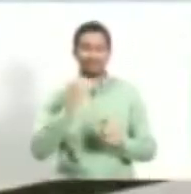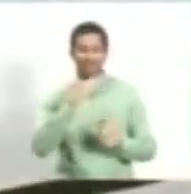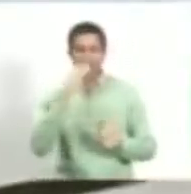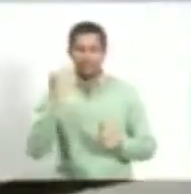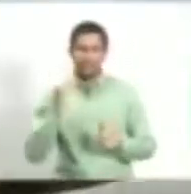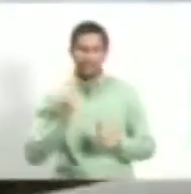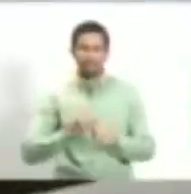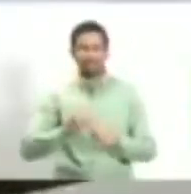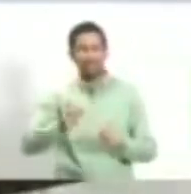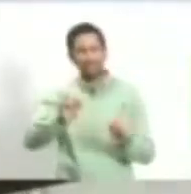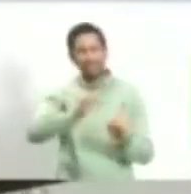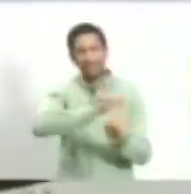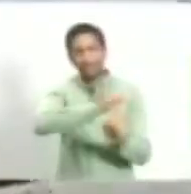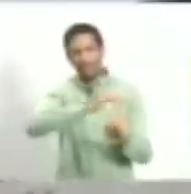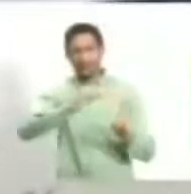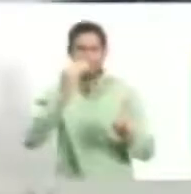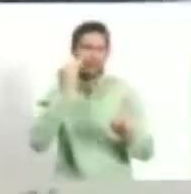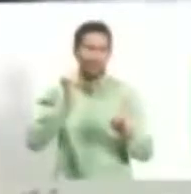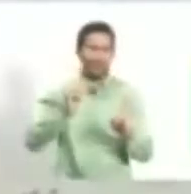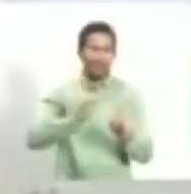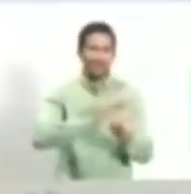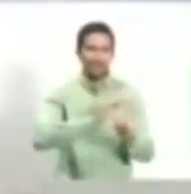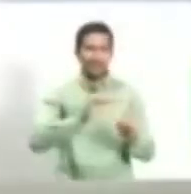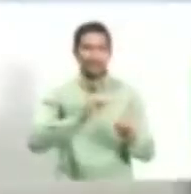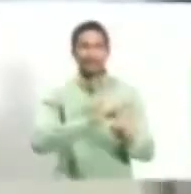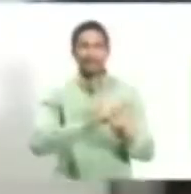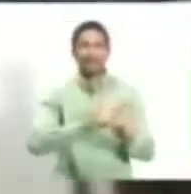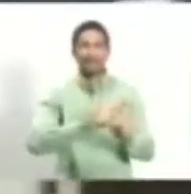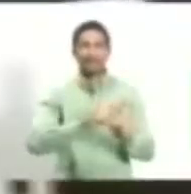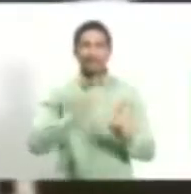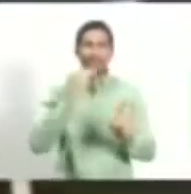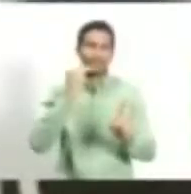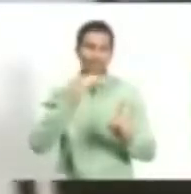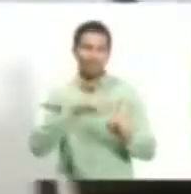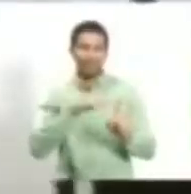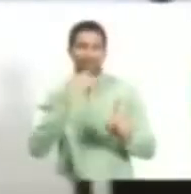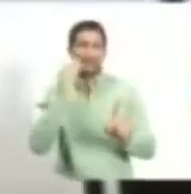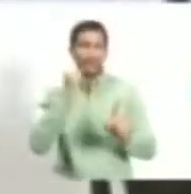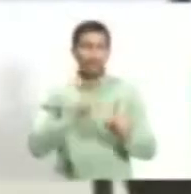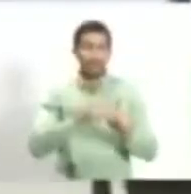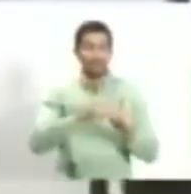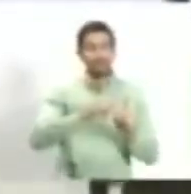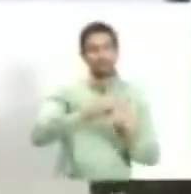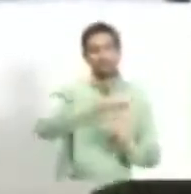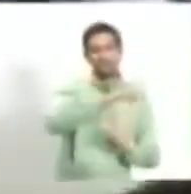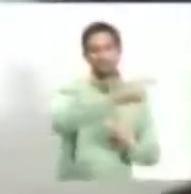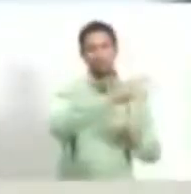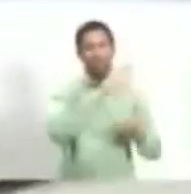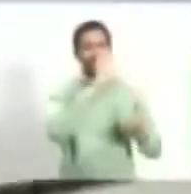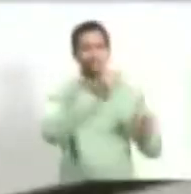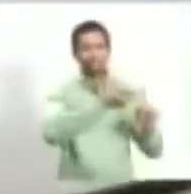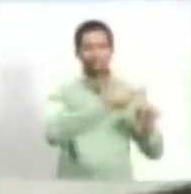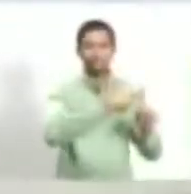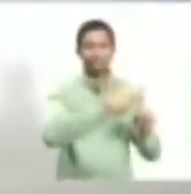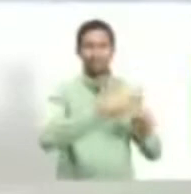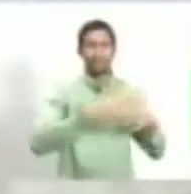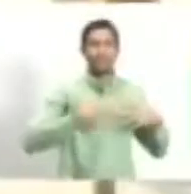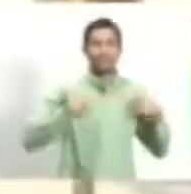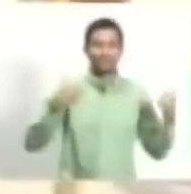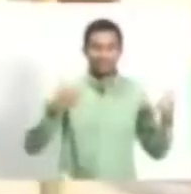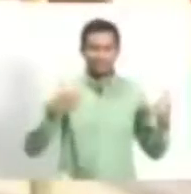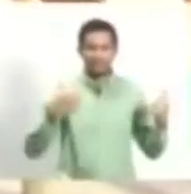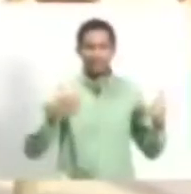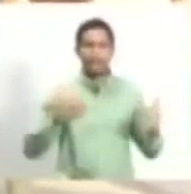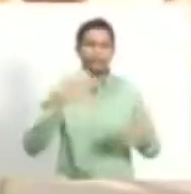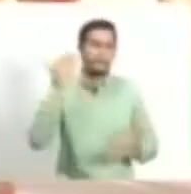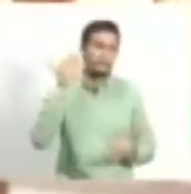y le dijo y... Desafortunadamente ella se alejó con otro muchacho pensando que iba a encontrar felicidad. Estos nuevos talentos han tenido una buena